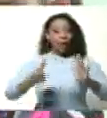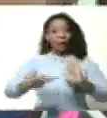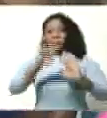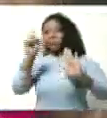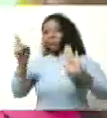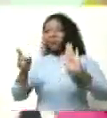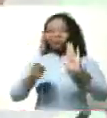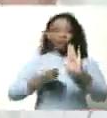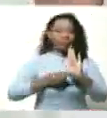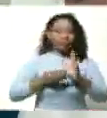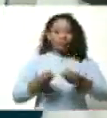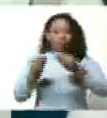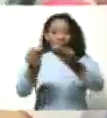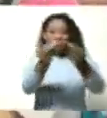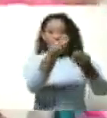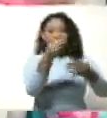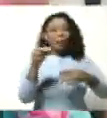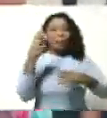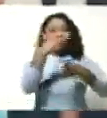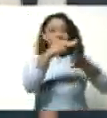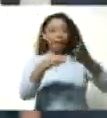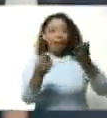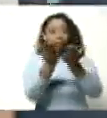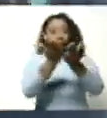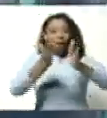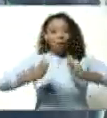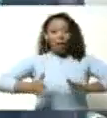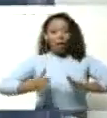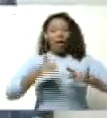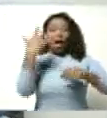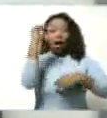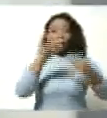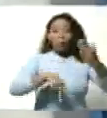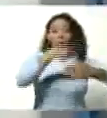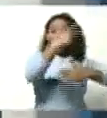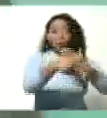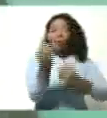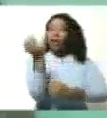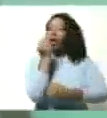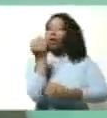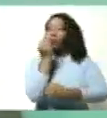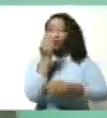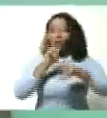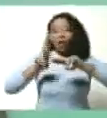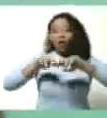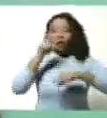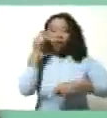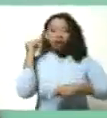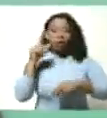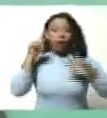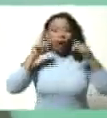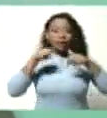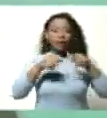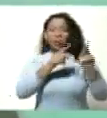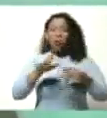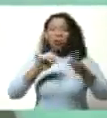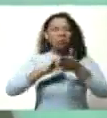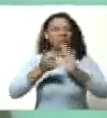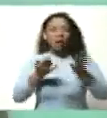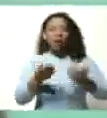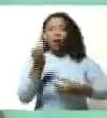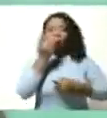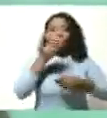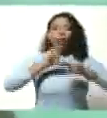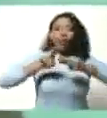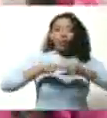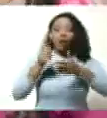totalmente dotada con sus útiles escolares, también con el programa PAES, que es un programa de alimentación,